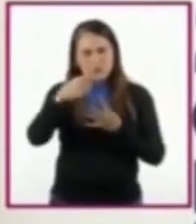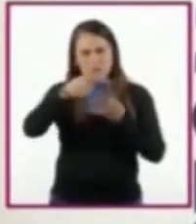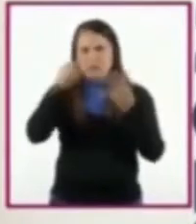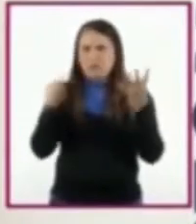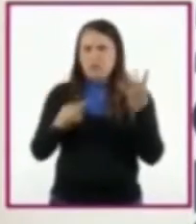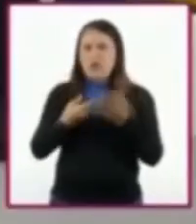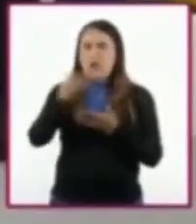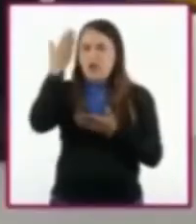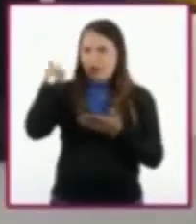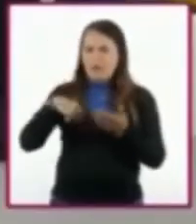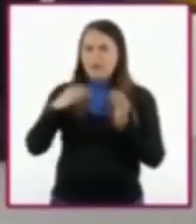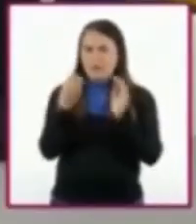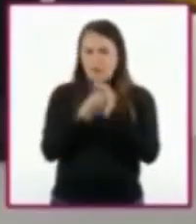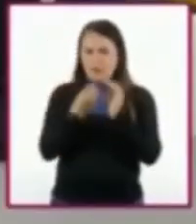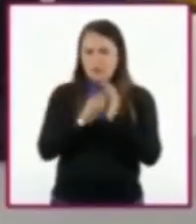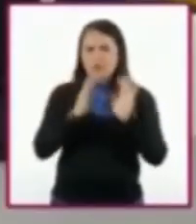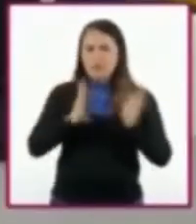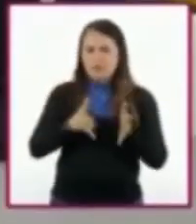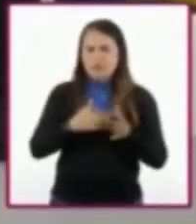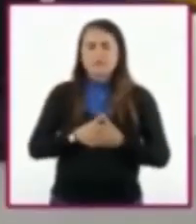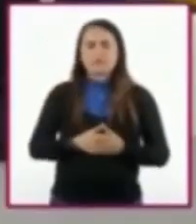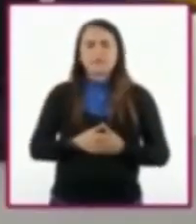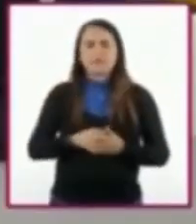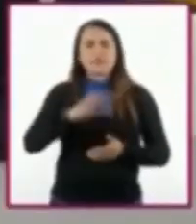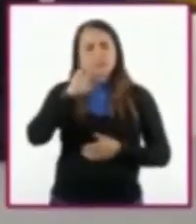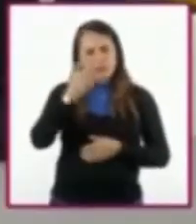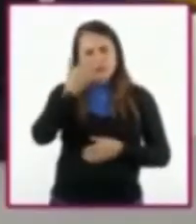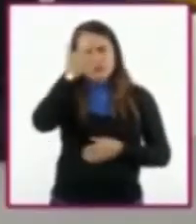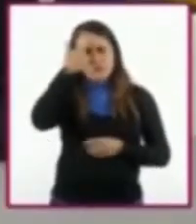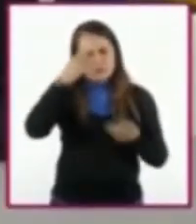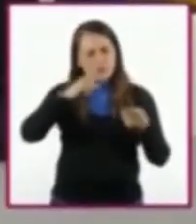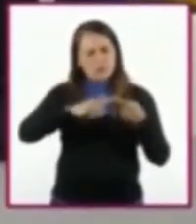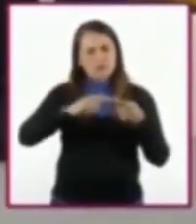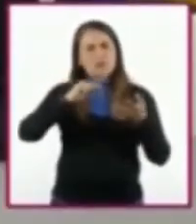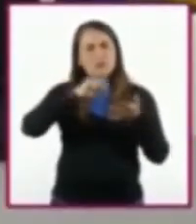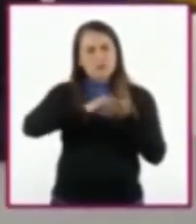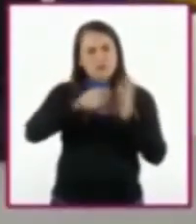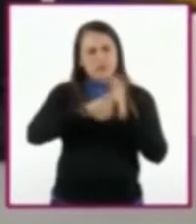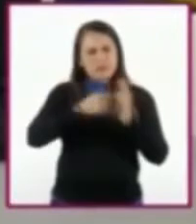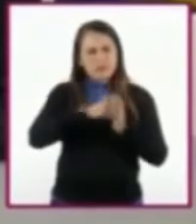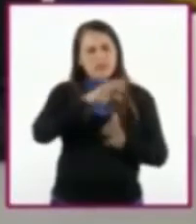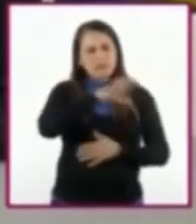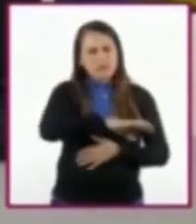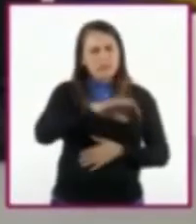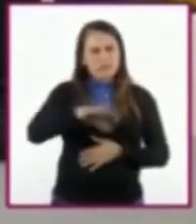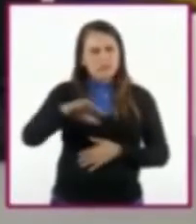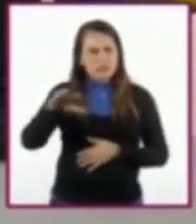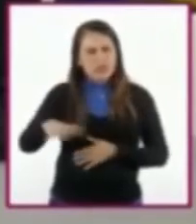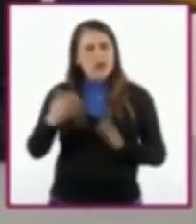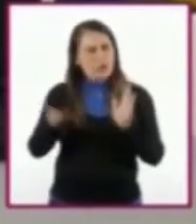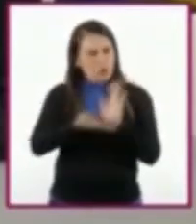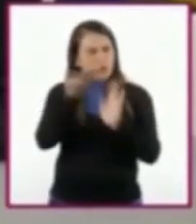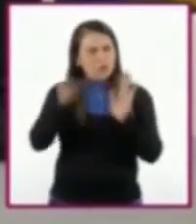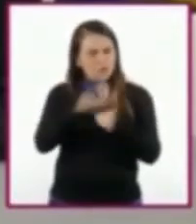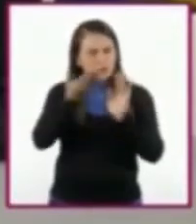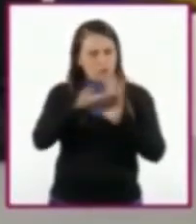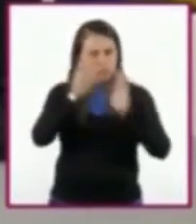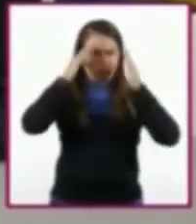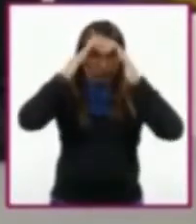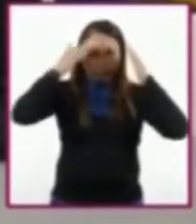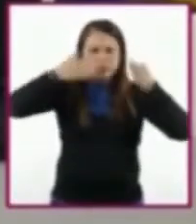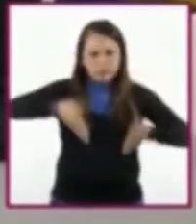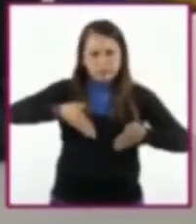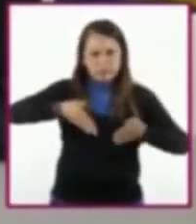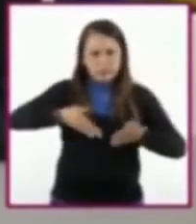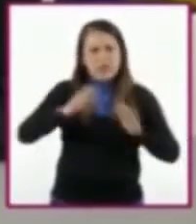sesión anterior. Recordemos que se habló de las técnicas aplicadas en el campo tecnológico de la construcción, específicamente